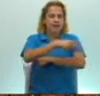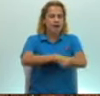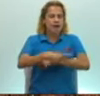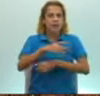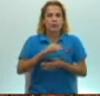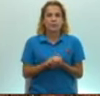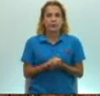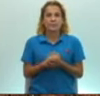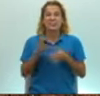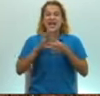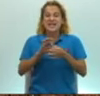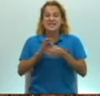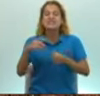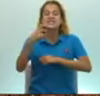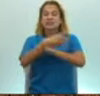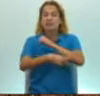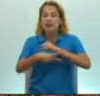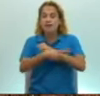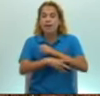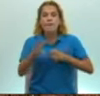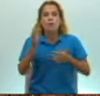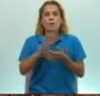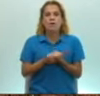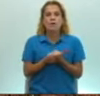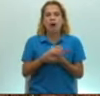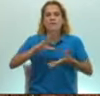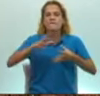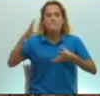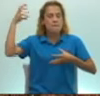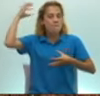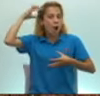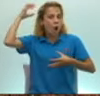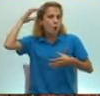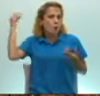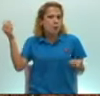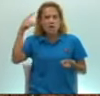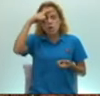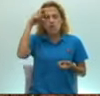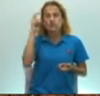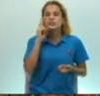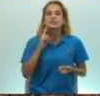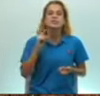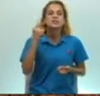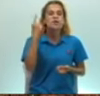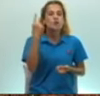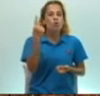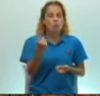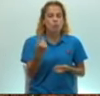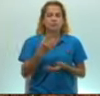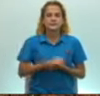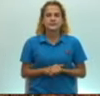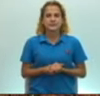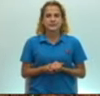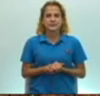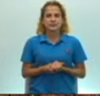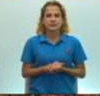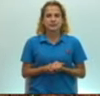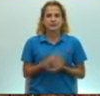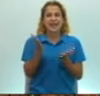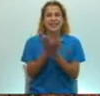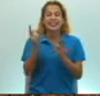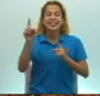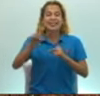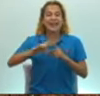esclavista romano, en particular la República. Es decir, la crisis de la República como forma de gobierno que se va a dar en el siglo I antes